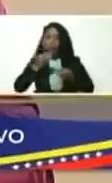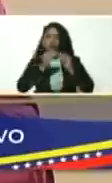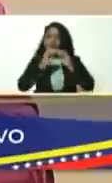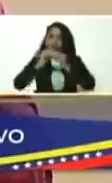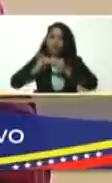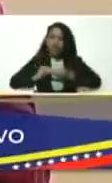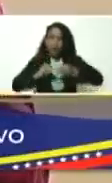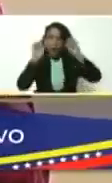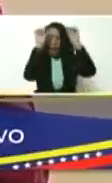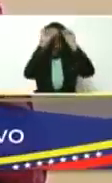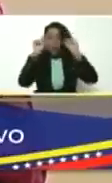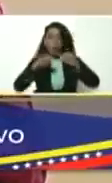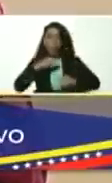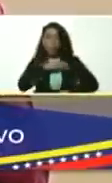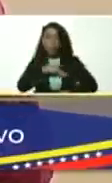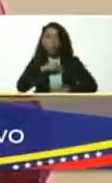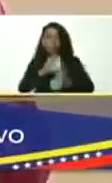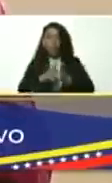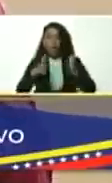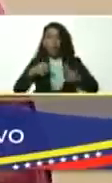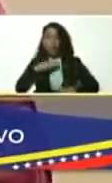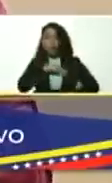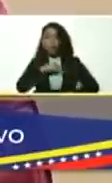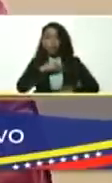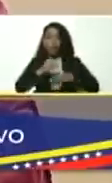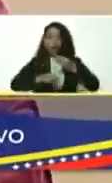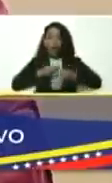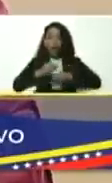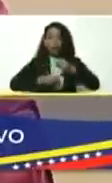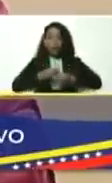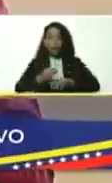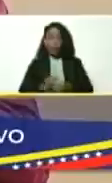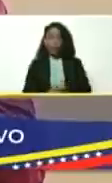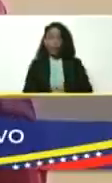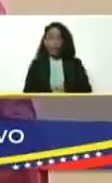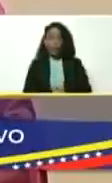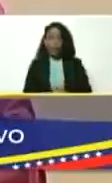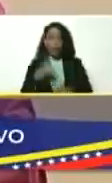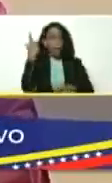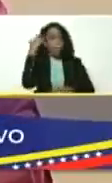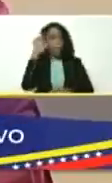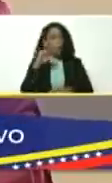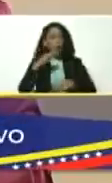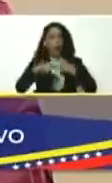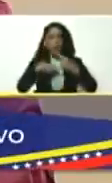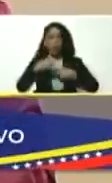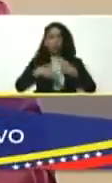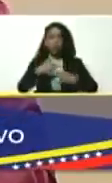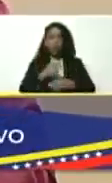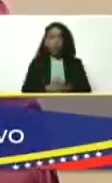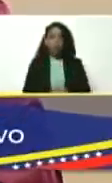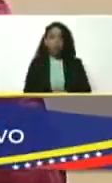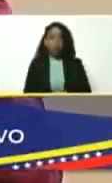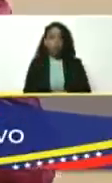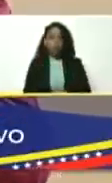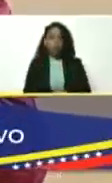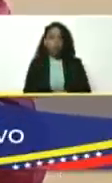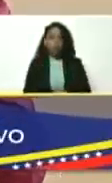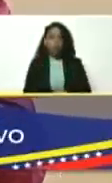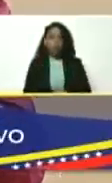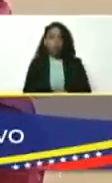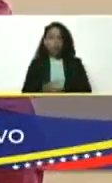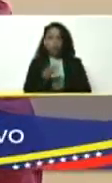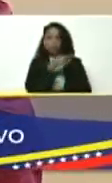el sistema de misiones y grandes misiones creadas por la revolución las